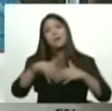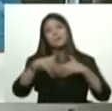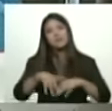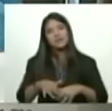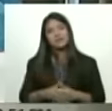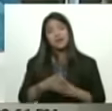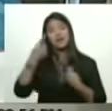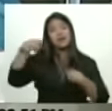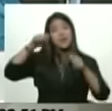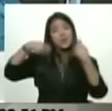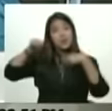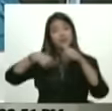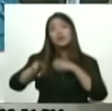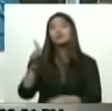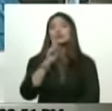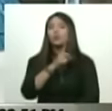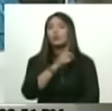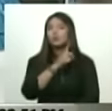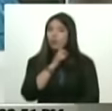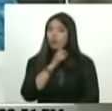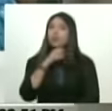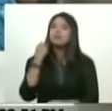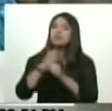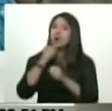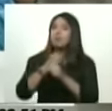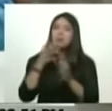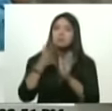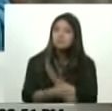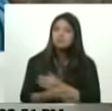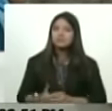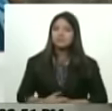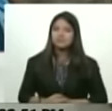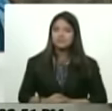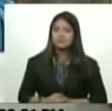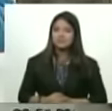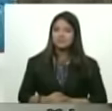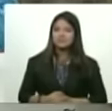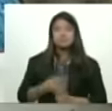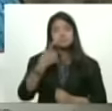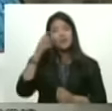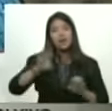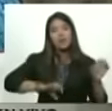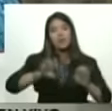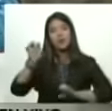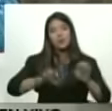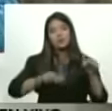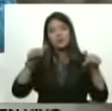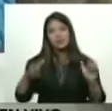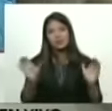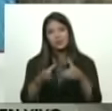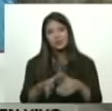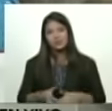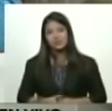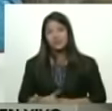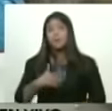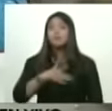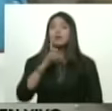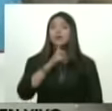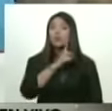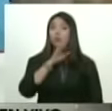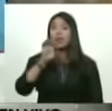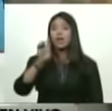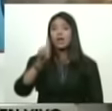sector exportación, su nombre, su apellido, su actividad y por supuesto la evaluación que realiza de esta reunión. Mira, mi nombre es Eduardo